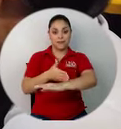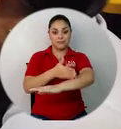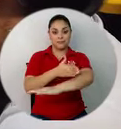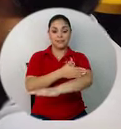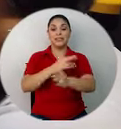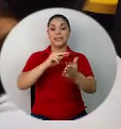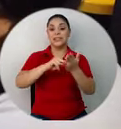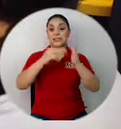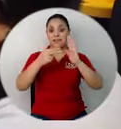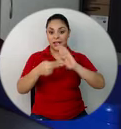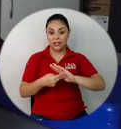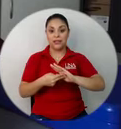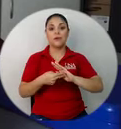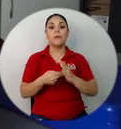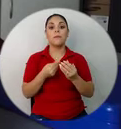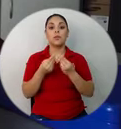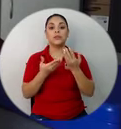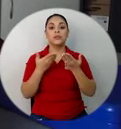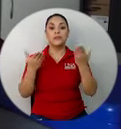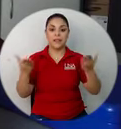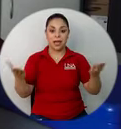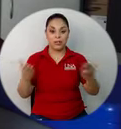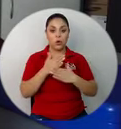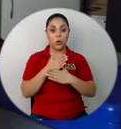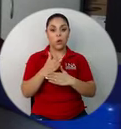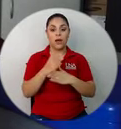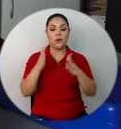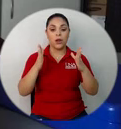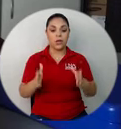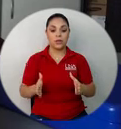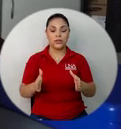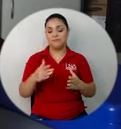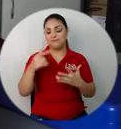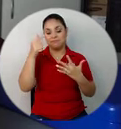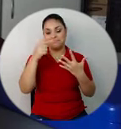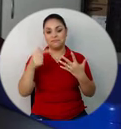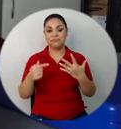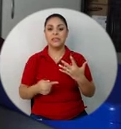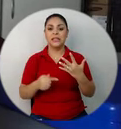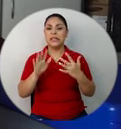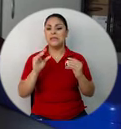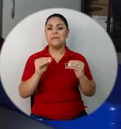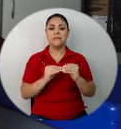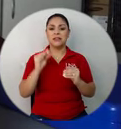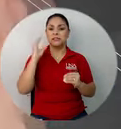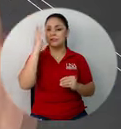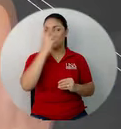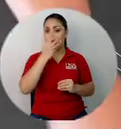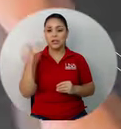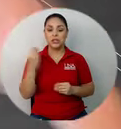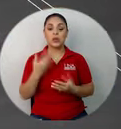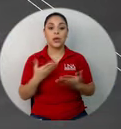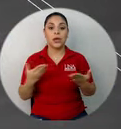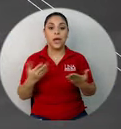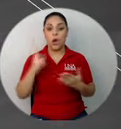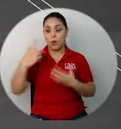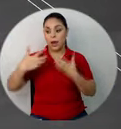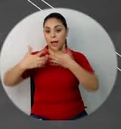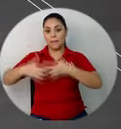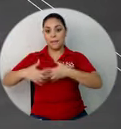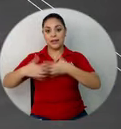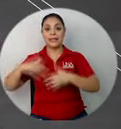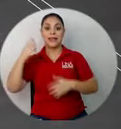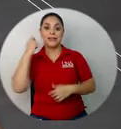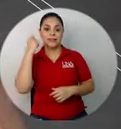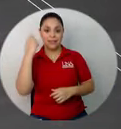en la productividad de los colaboradores, etcétera. Y lo más bonito de todo esto, al final, cuando una compañía entiende que